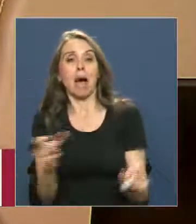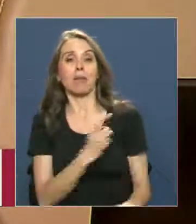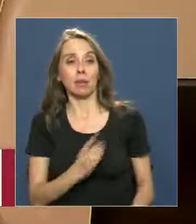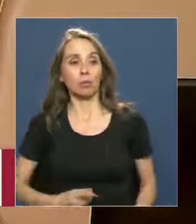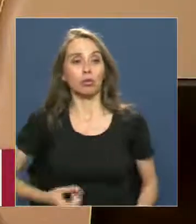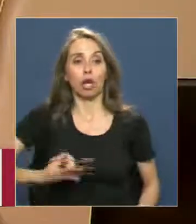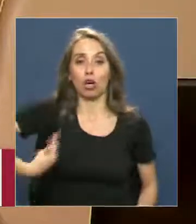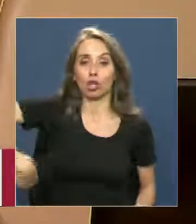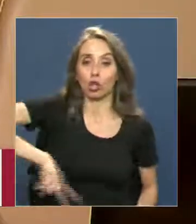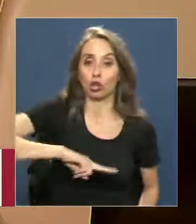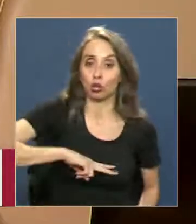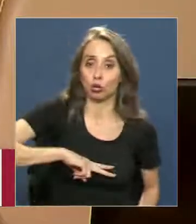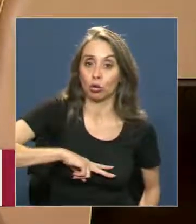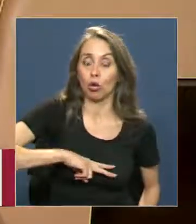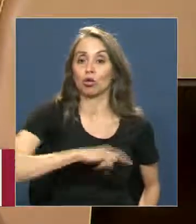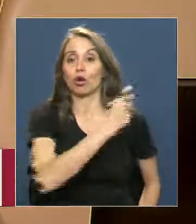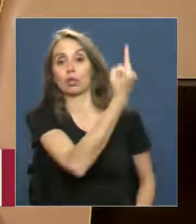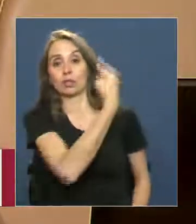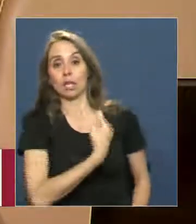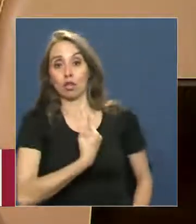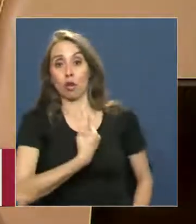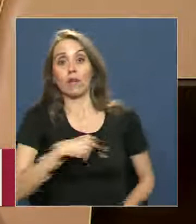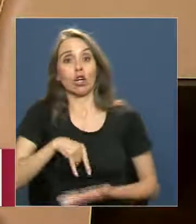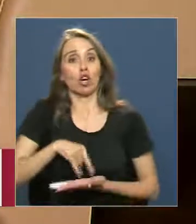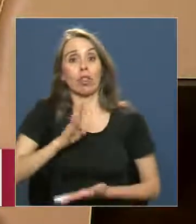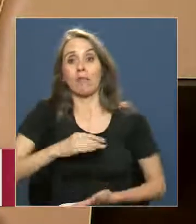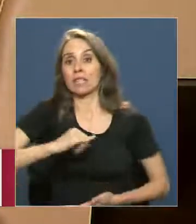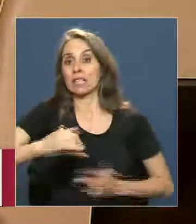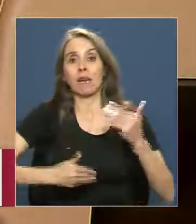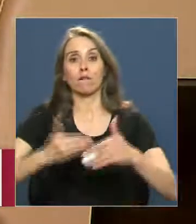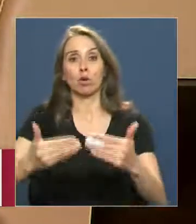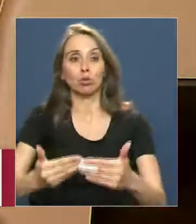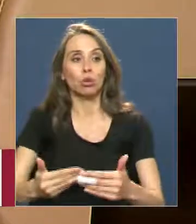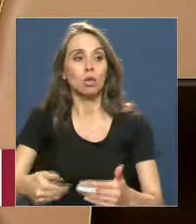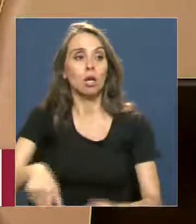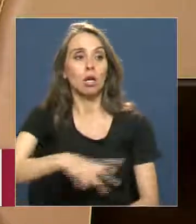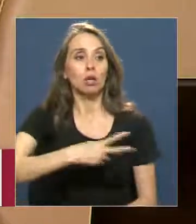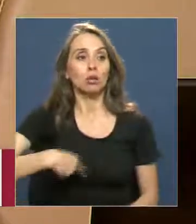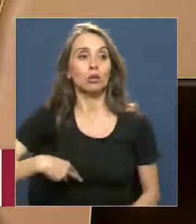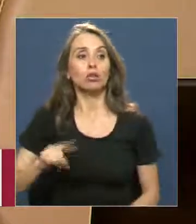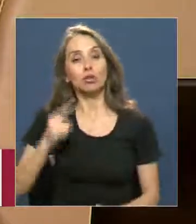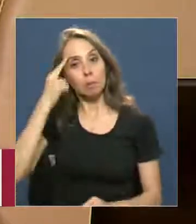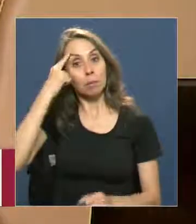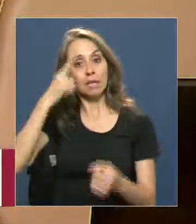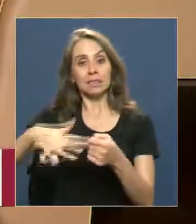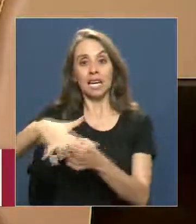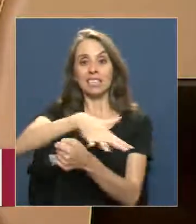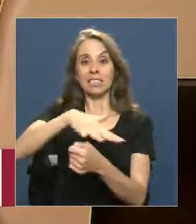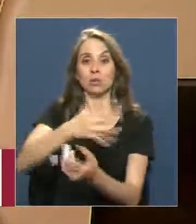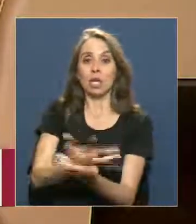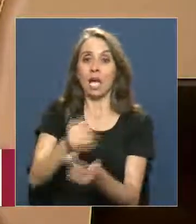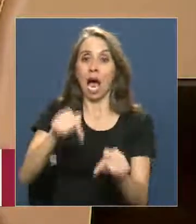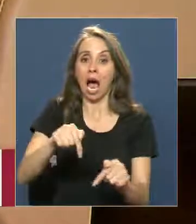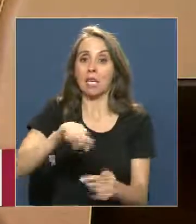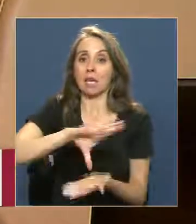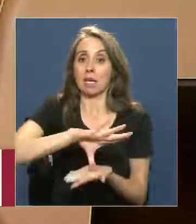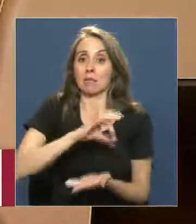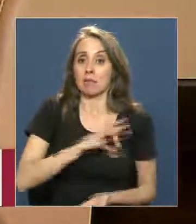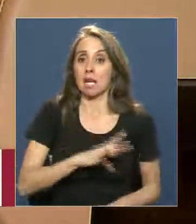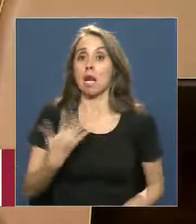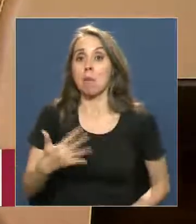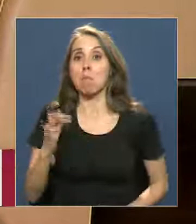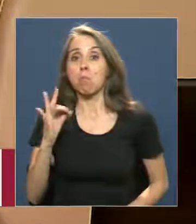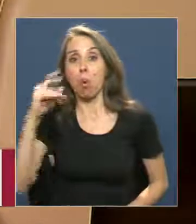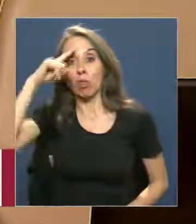la obligación de seguir funcionando y no nos estamos poniendo en la situación que hoy día ya existe en nuestro país, que es bien